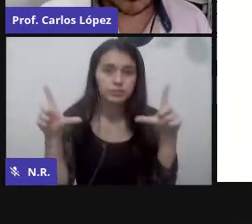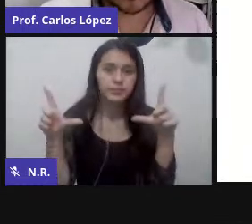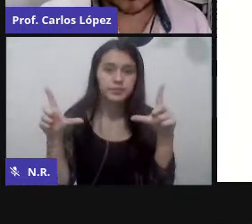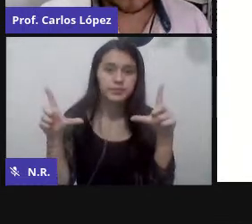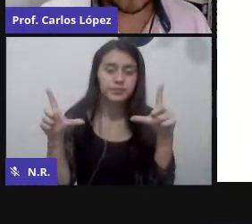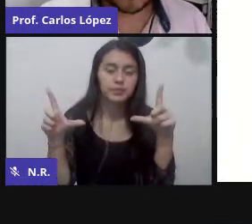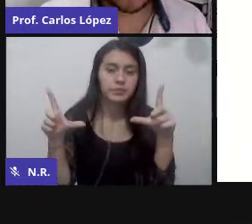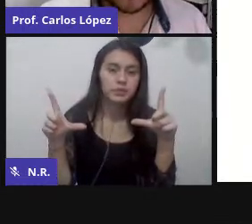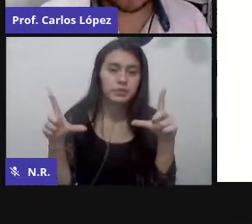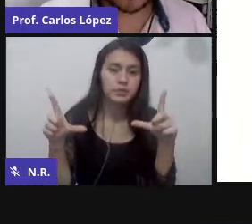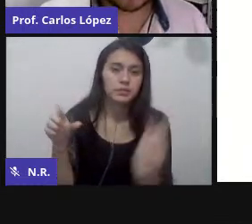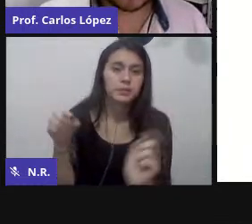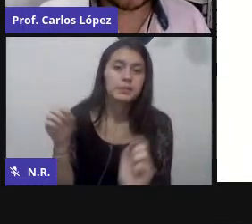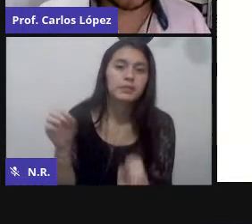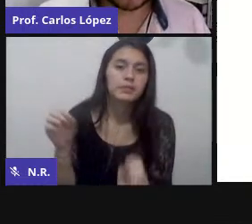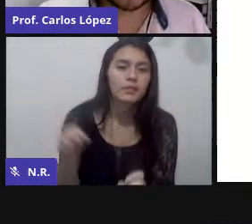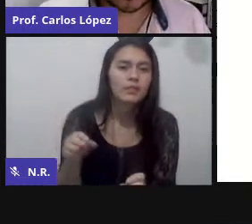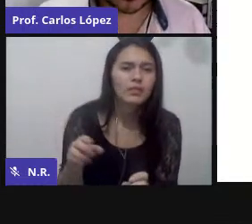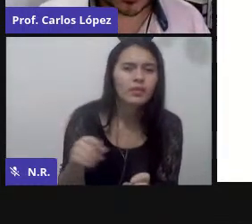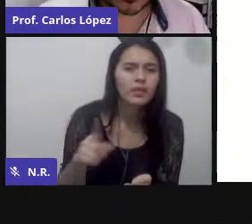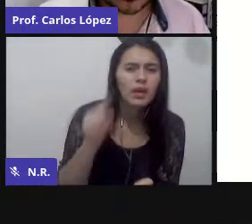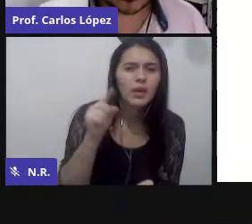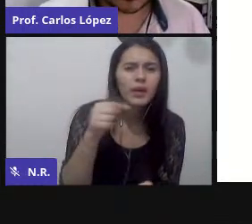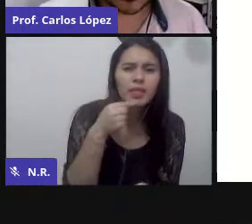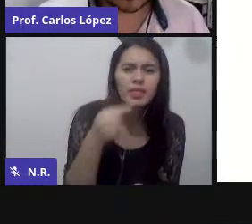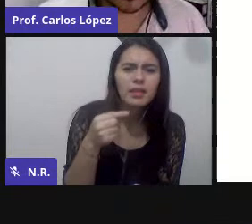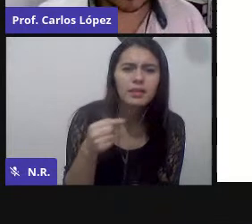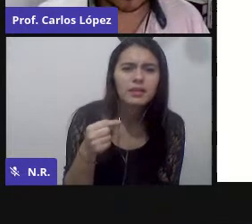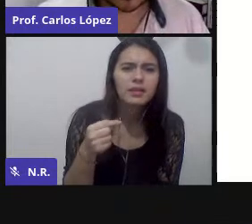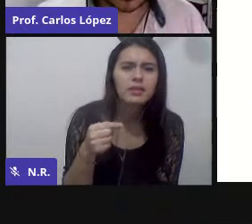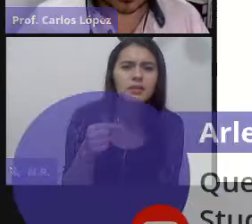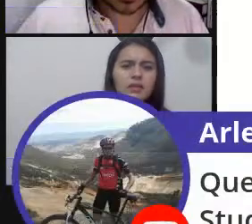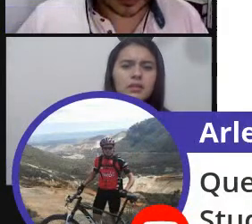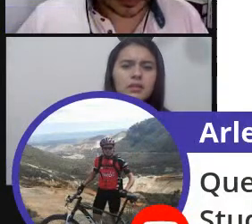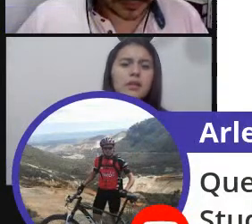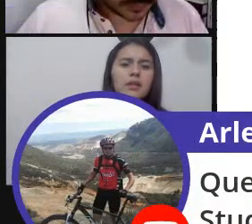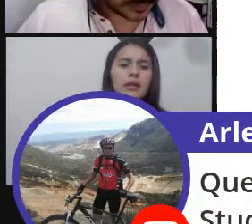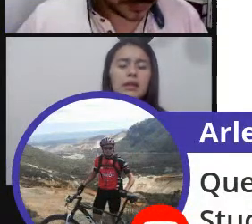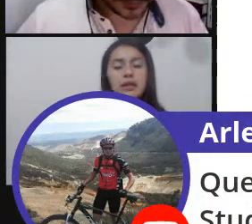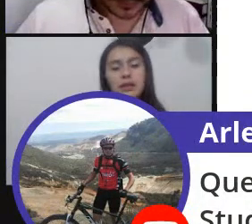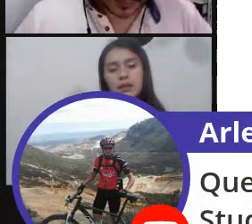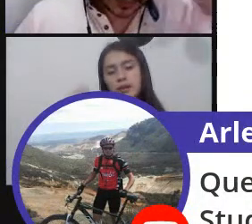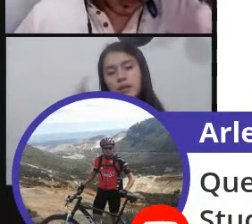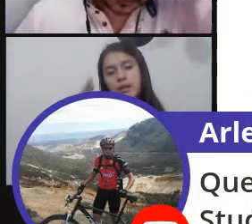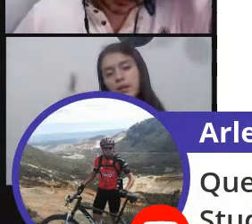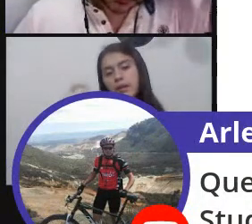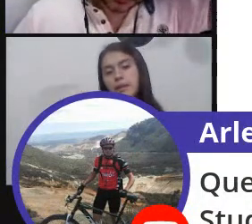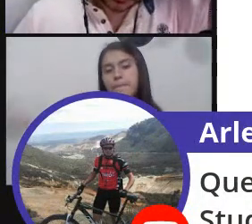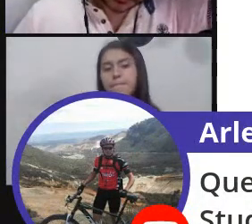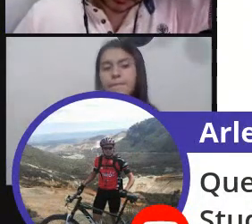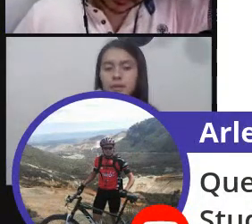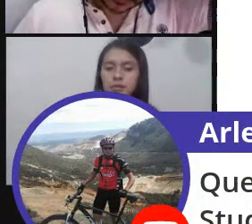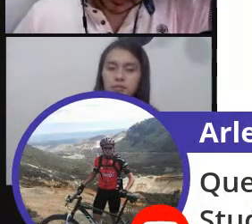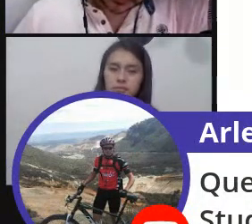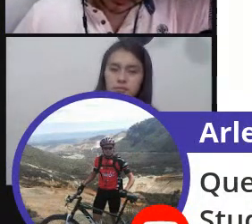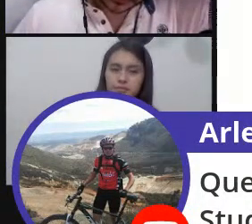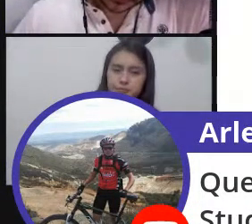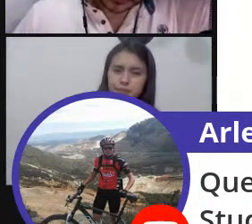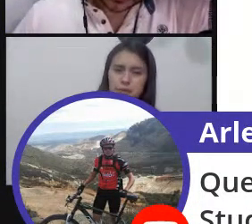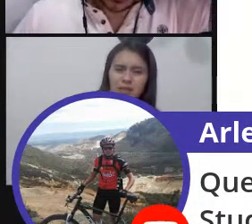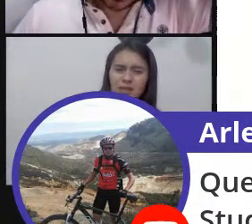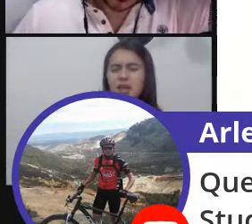Bien, mientras carga ahí, nos hace una pregunta Arley Prada. Dice, ¿qué recursos mínimos